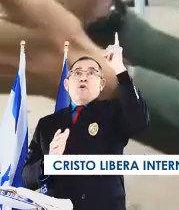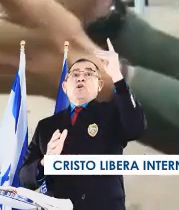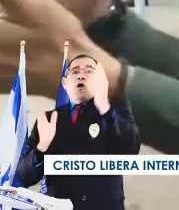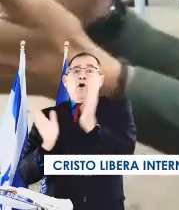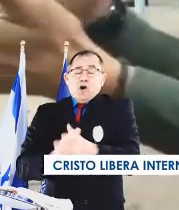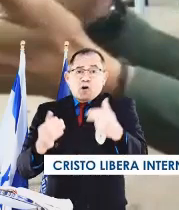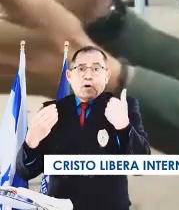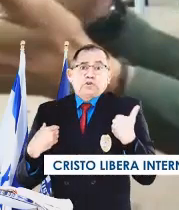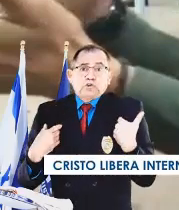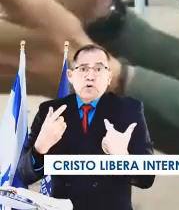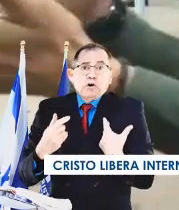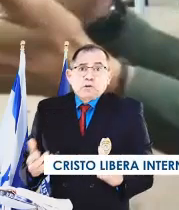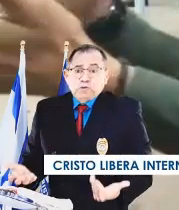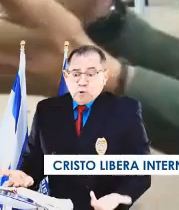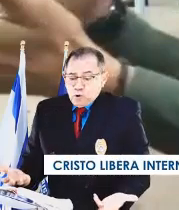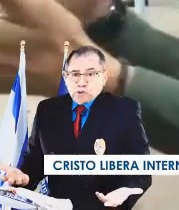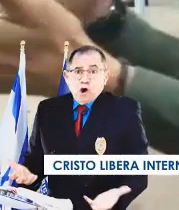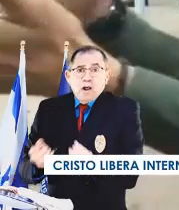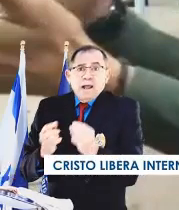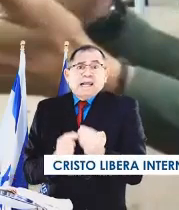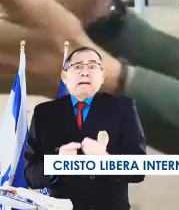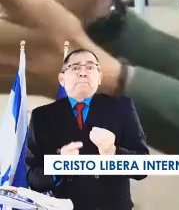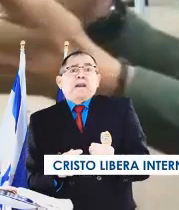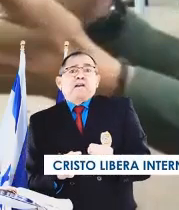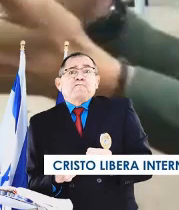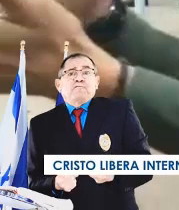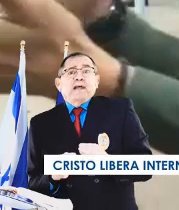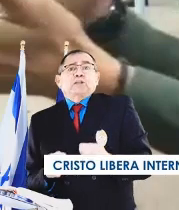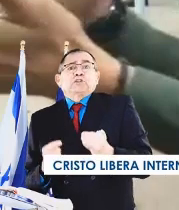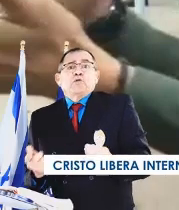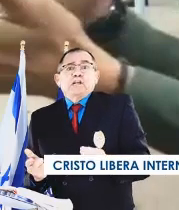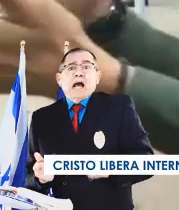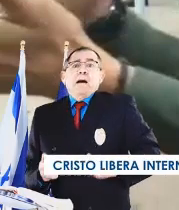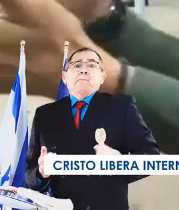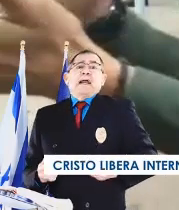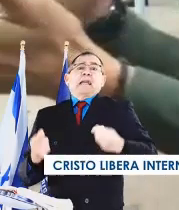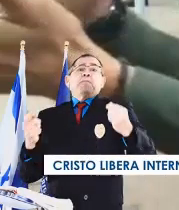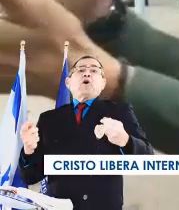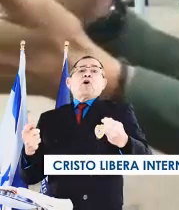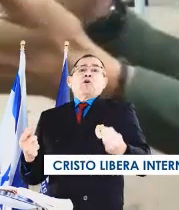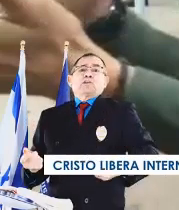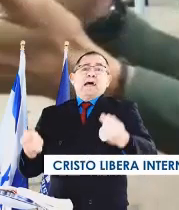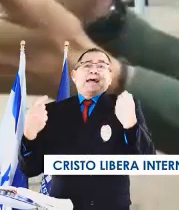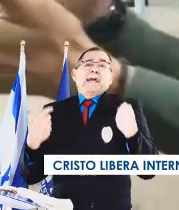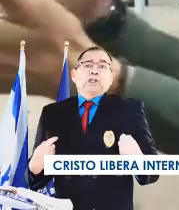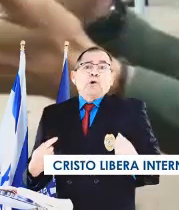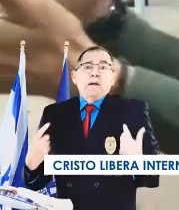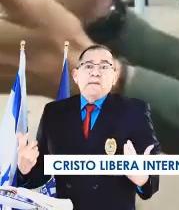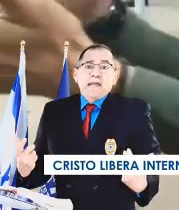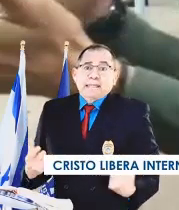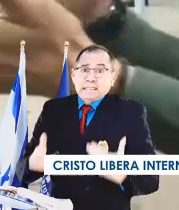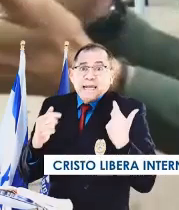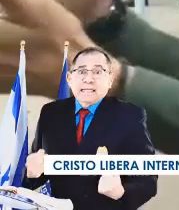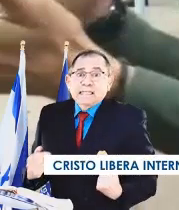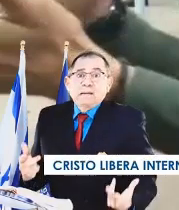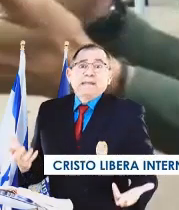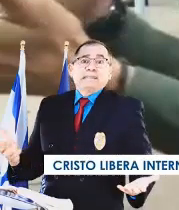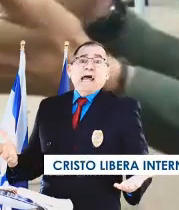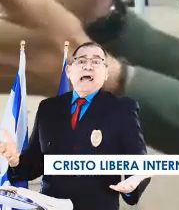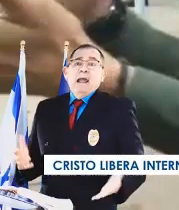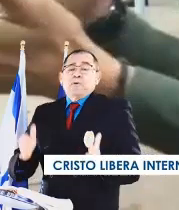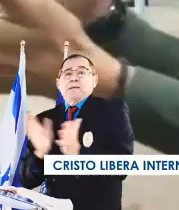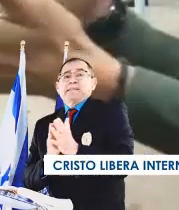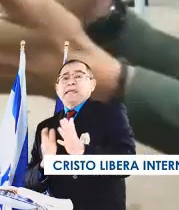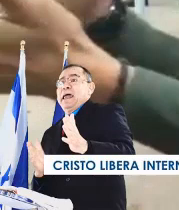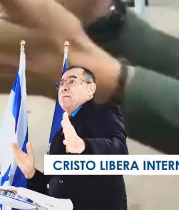que sean uno Como los somos uno solo que sean perfectos en unidad para que el mundo conozca que tú me enviaste Este